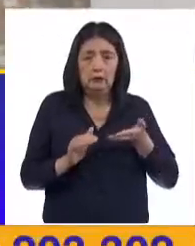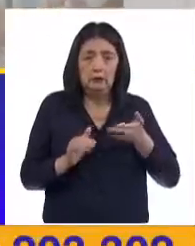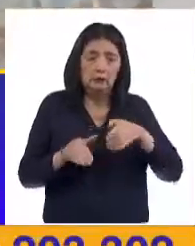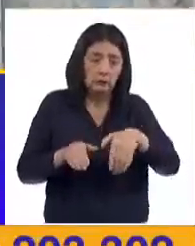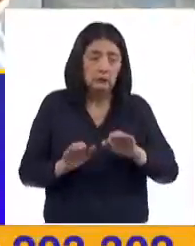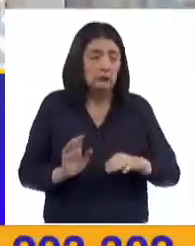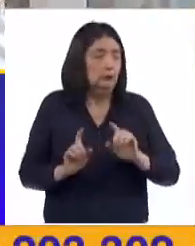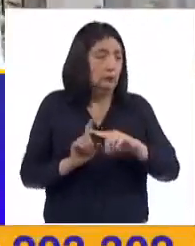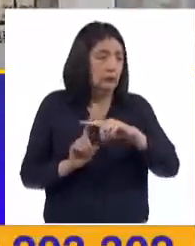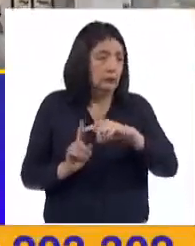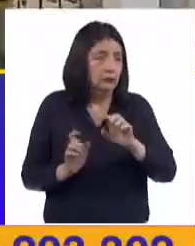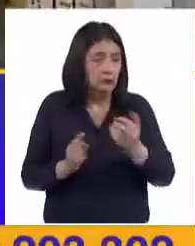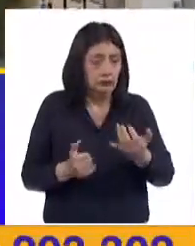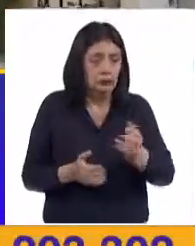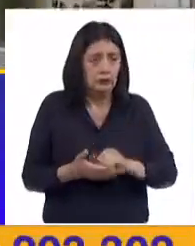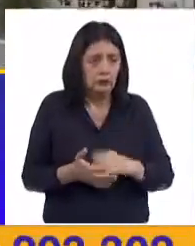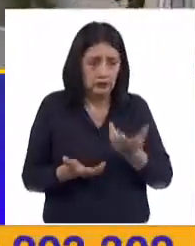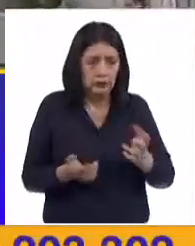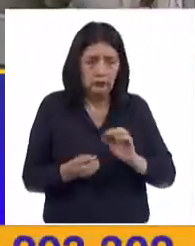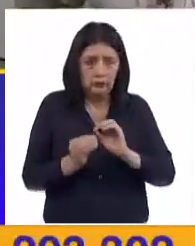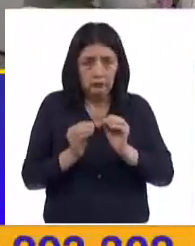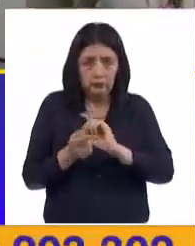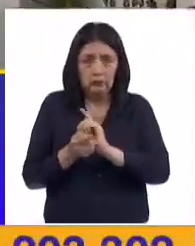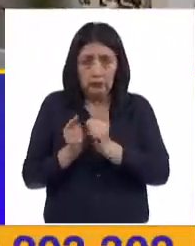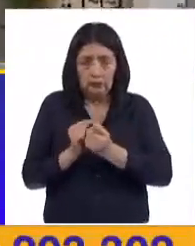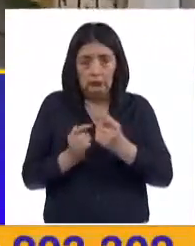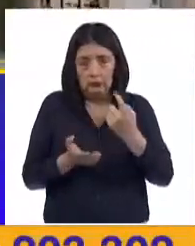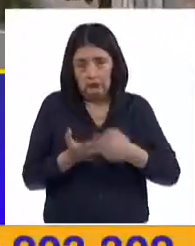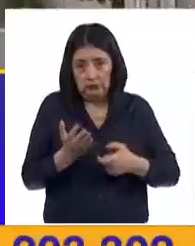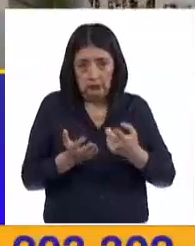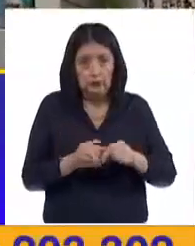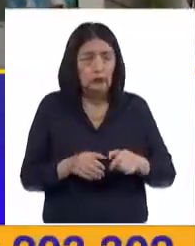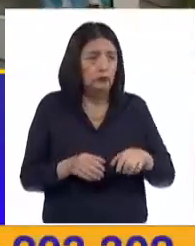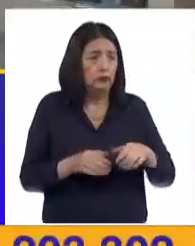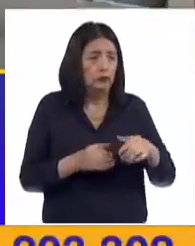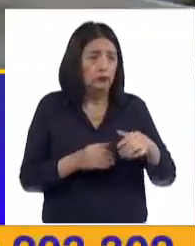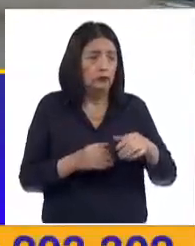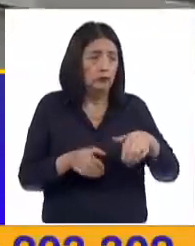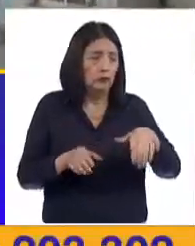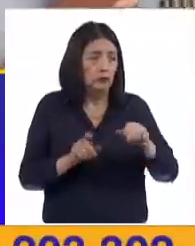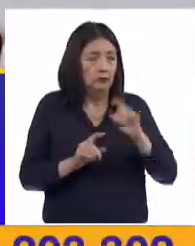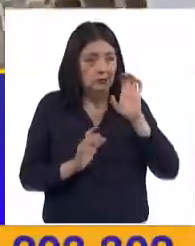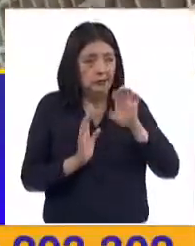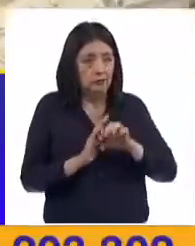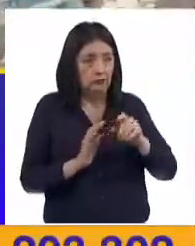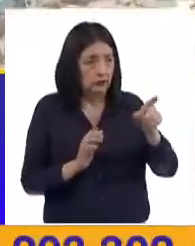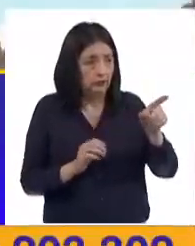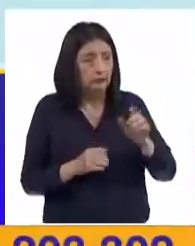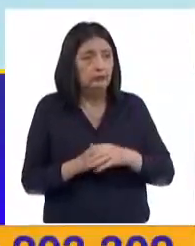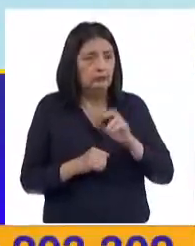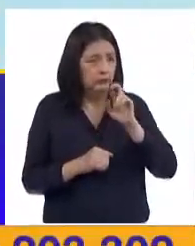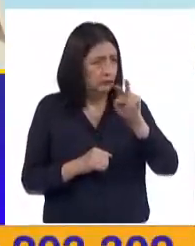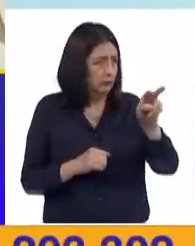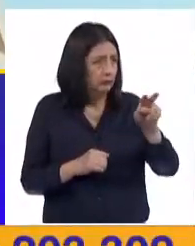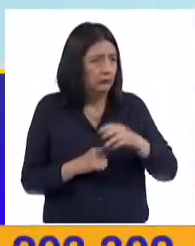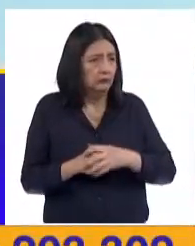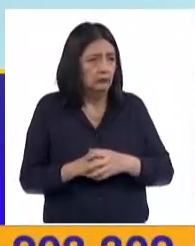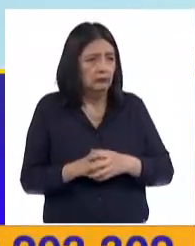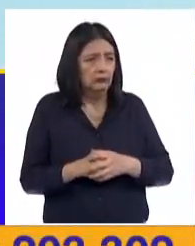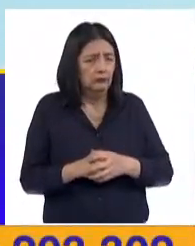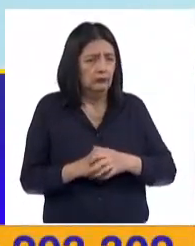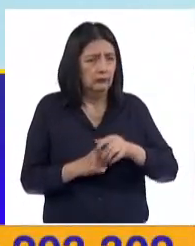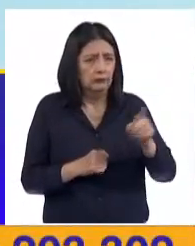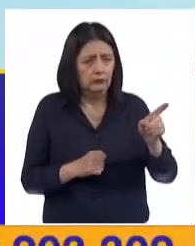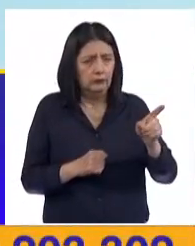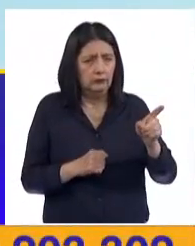cementerio del Sauce. Entonces, ha habido una modificación en el costo de los nichos. Por ejemplo, acá tenemos, ¿no? Estamos viendo los nichos.